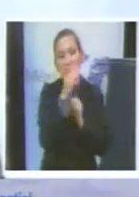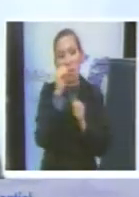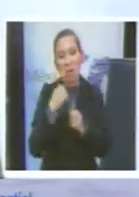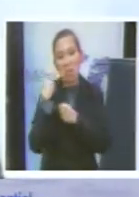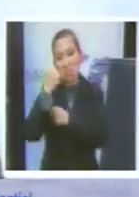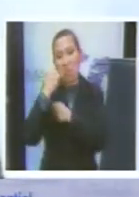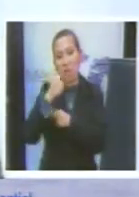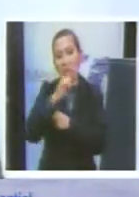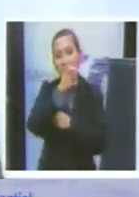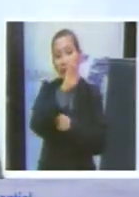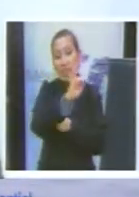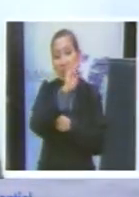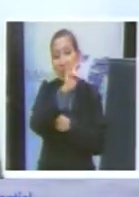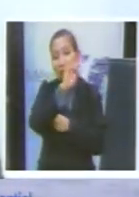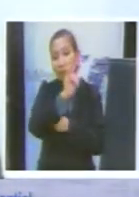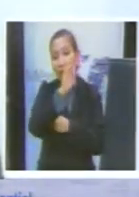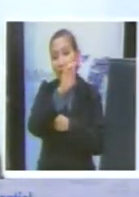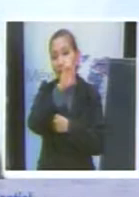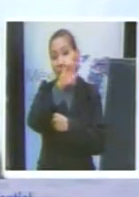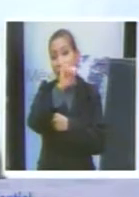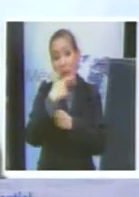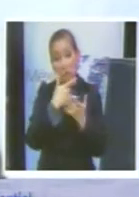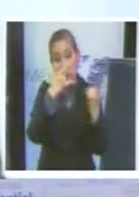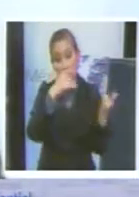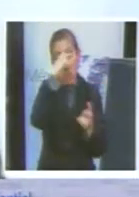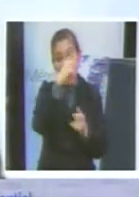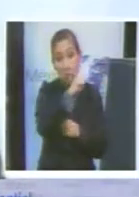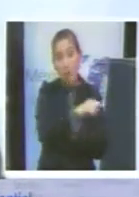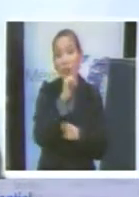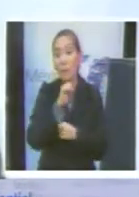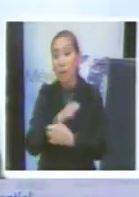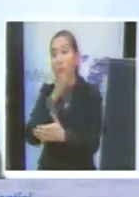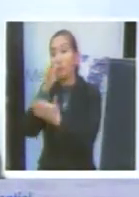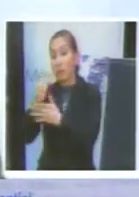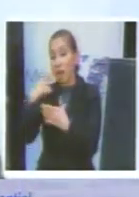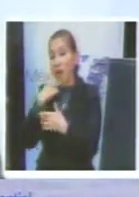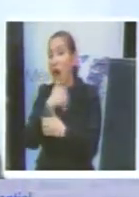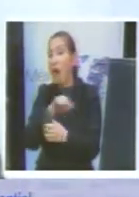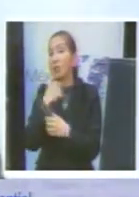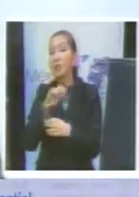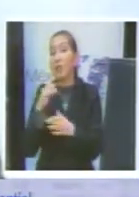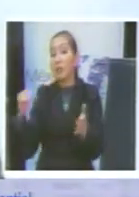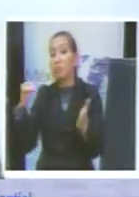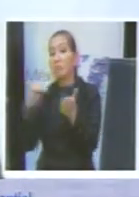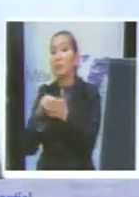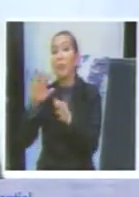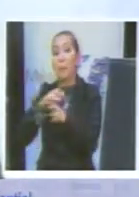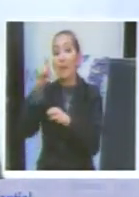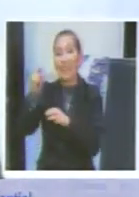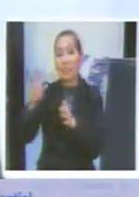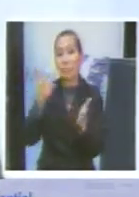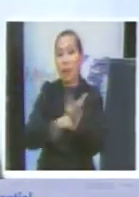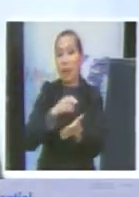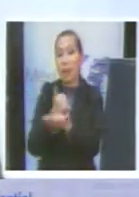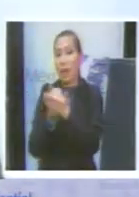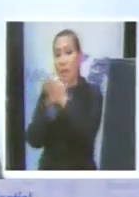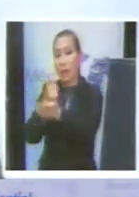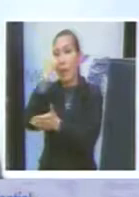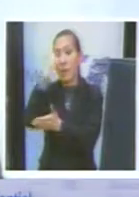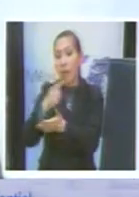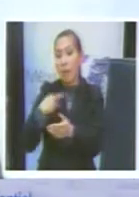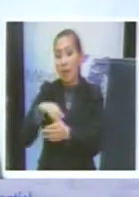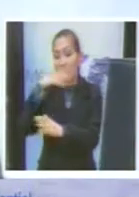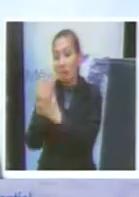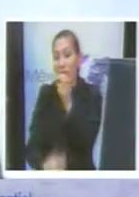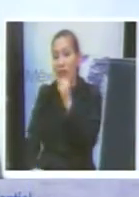privilegiado en la historia diplomática, no solo de México, sino también de Austria, porque significó un valioso apoyo para los